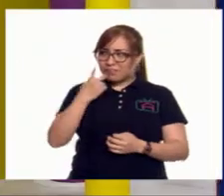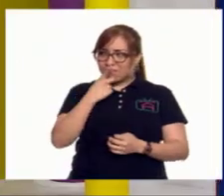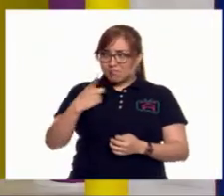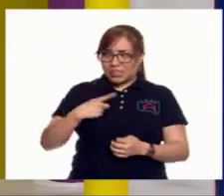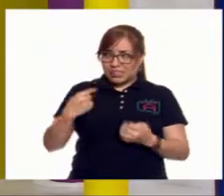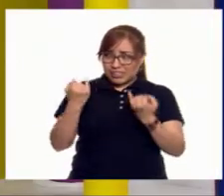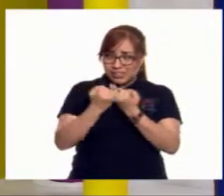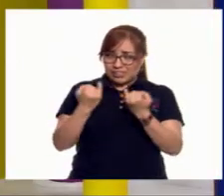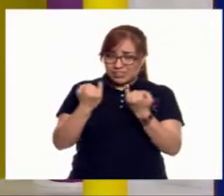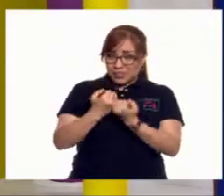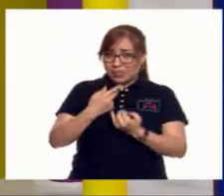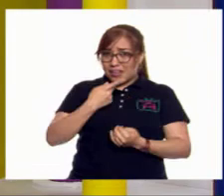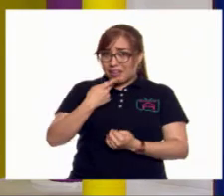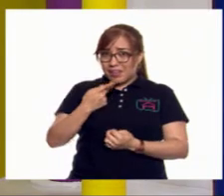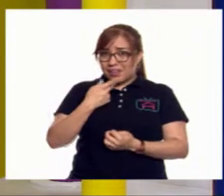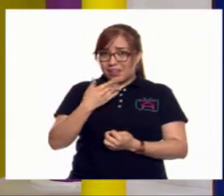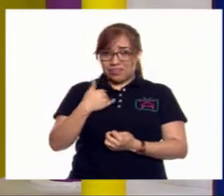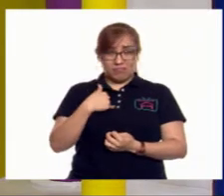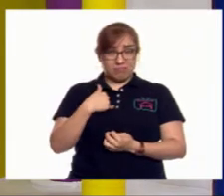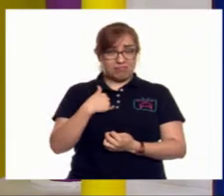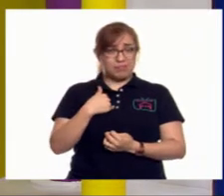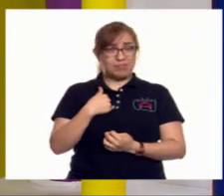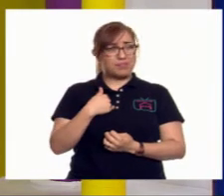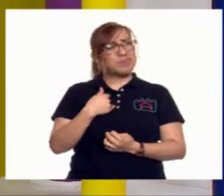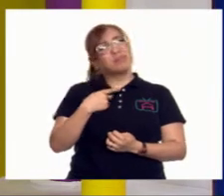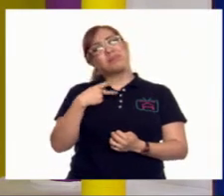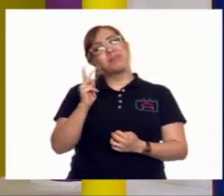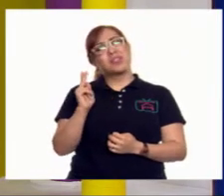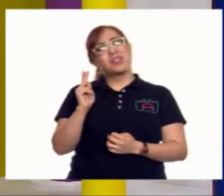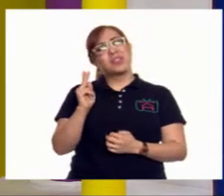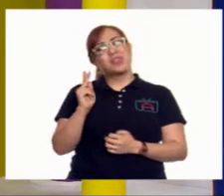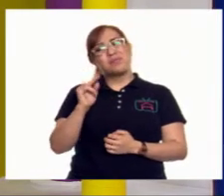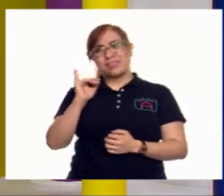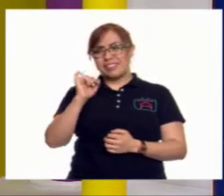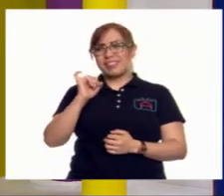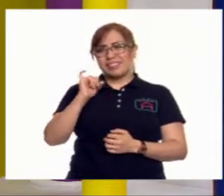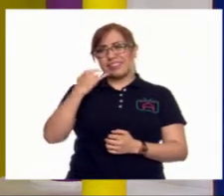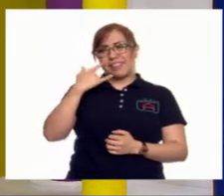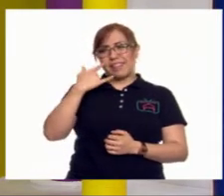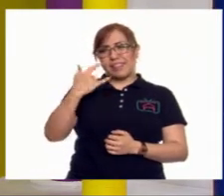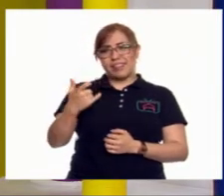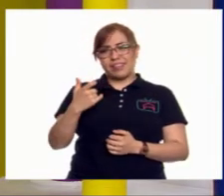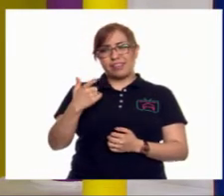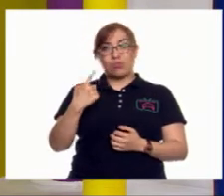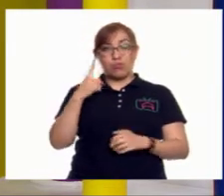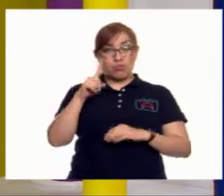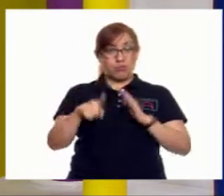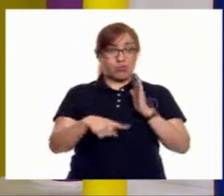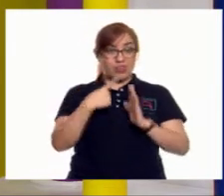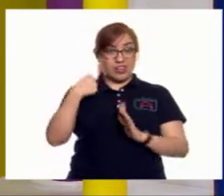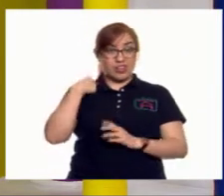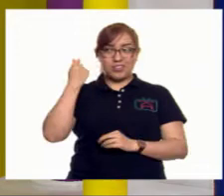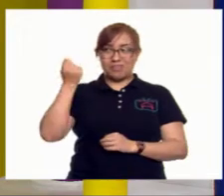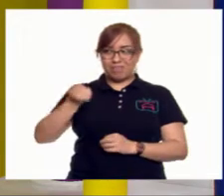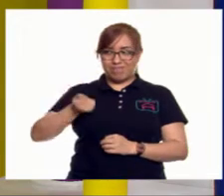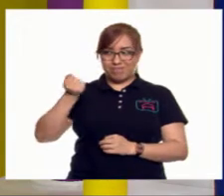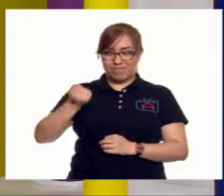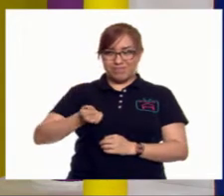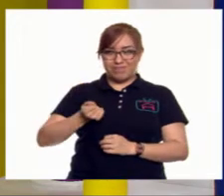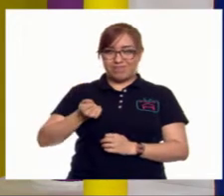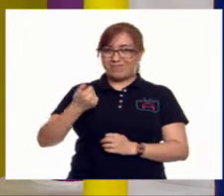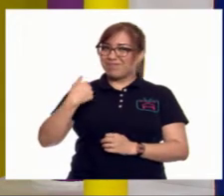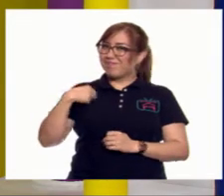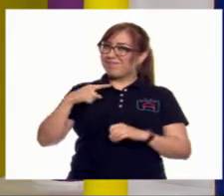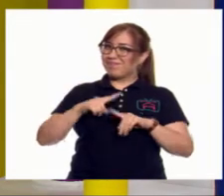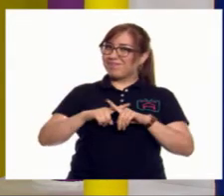Bueno, pues ahora que lo mencionas, maestra Gaby, sí, sí es extraño y una vez que te saludé así, no me sentí